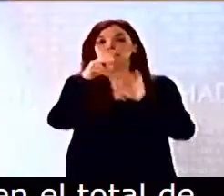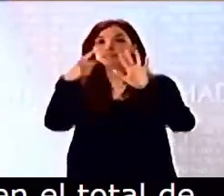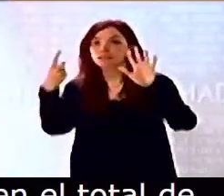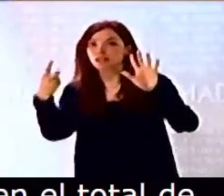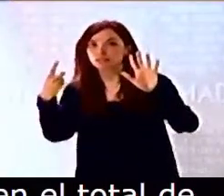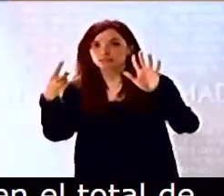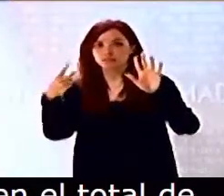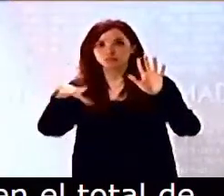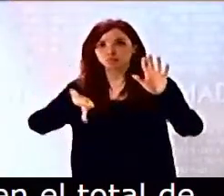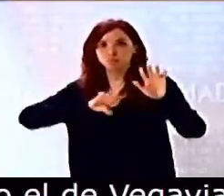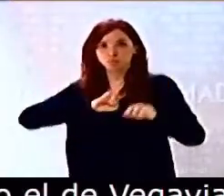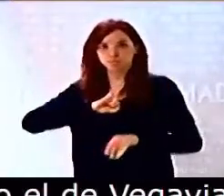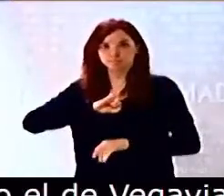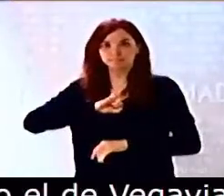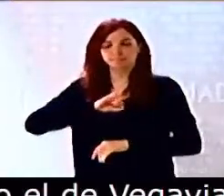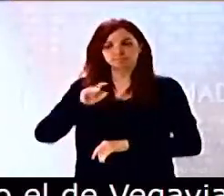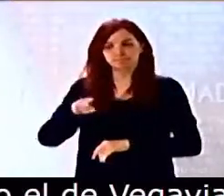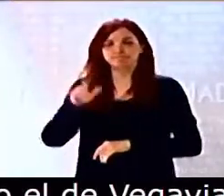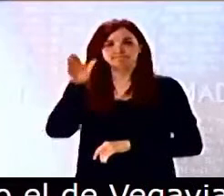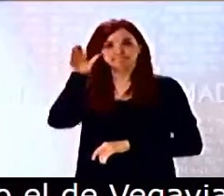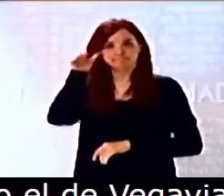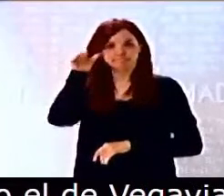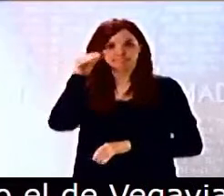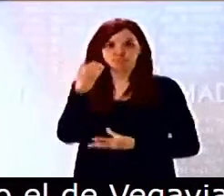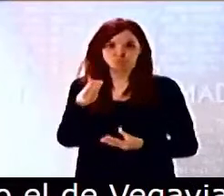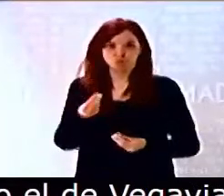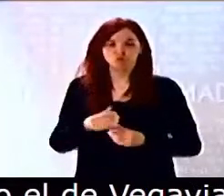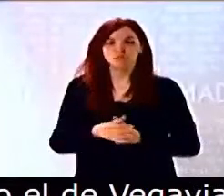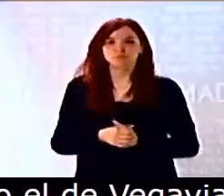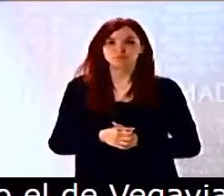diagnosticados es una cifra muy alta y que puede comprometer